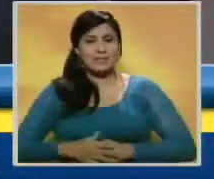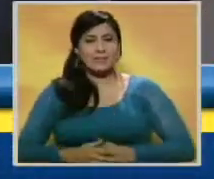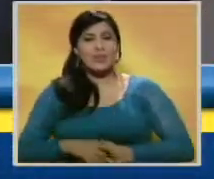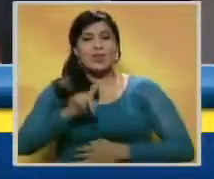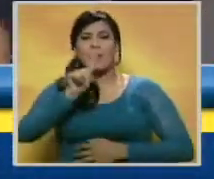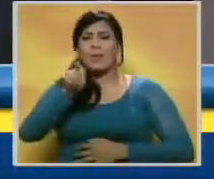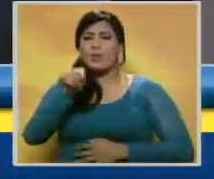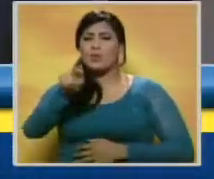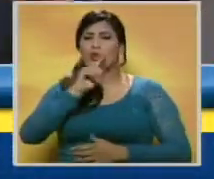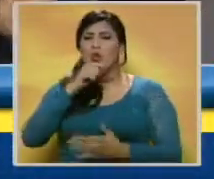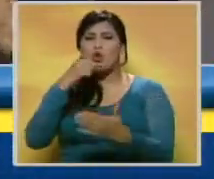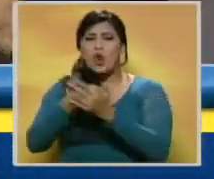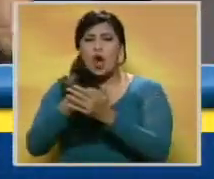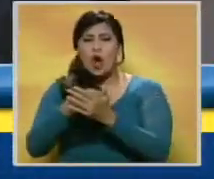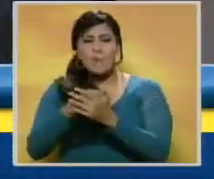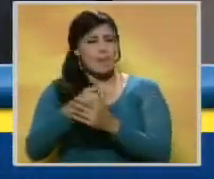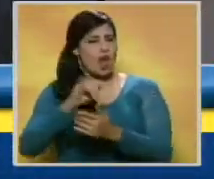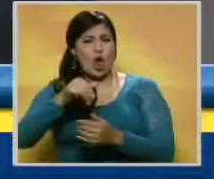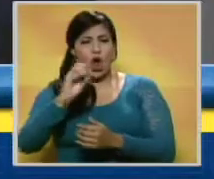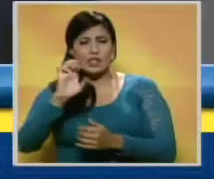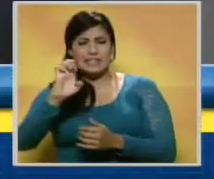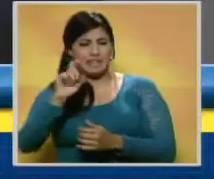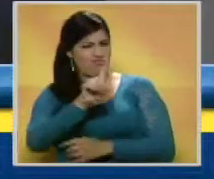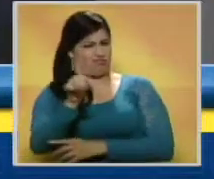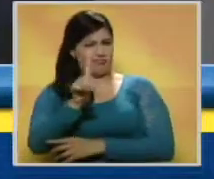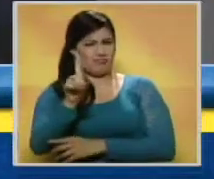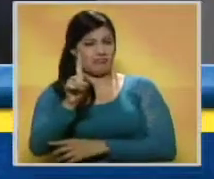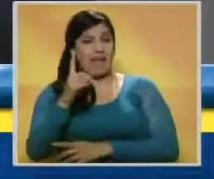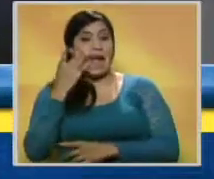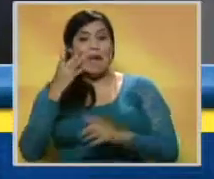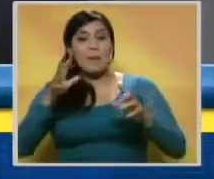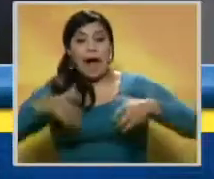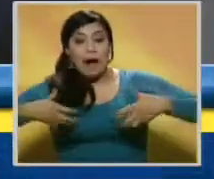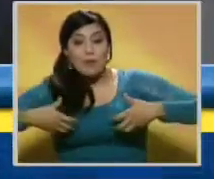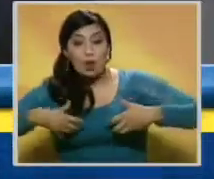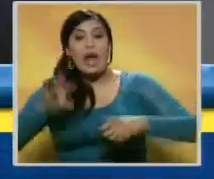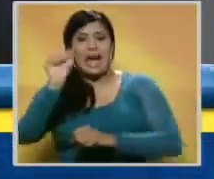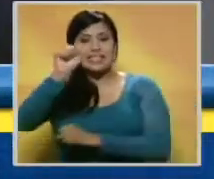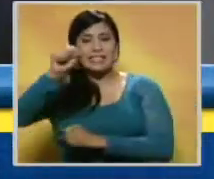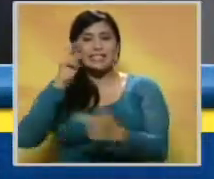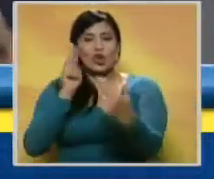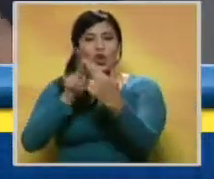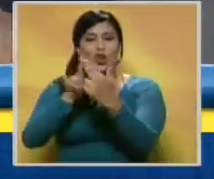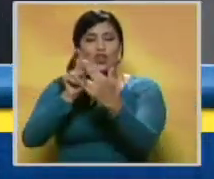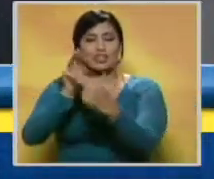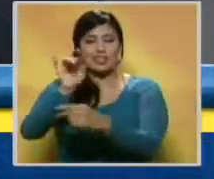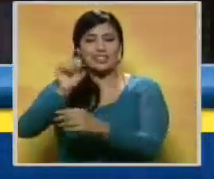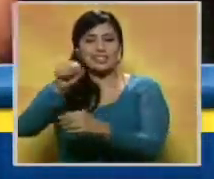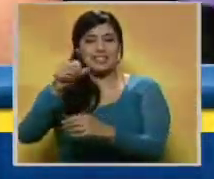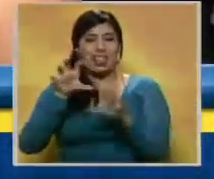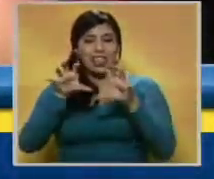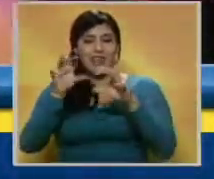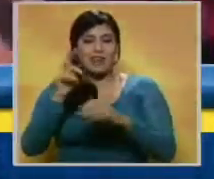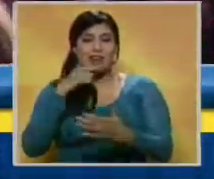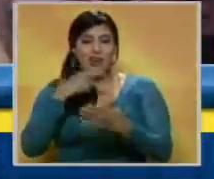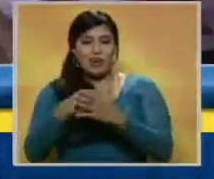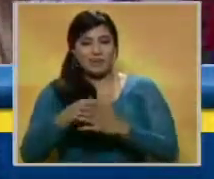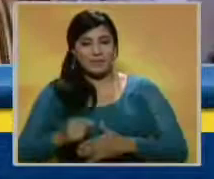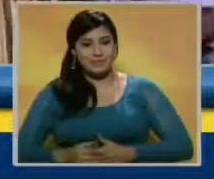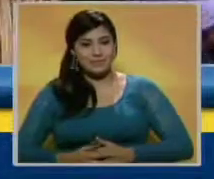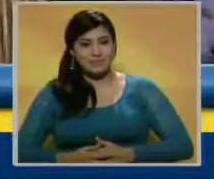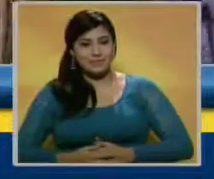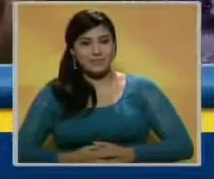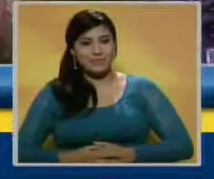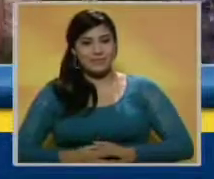por una persona, mira, ¿conoces a José Vargas? No. ¿Le dicen el mono? Ah, sí, lo conozco, yo lo conozco.